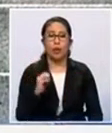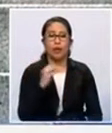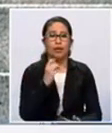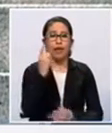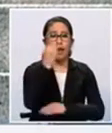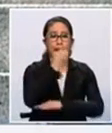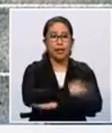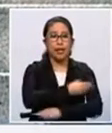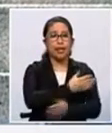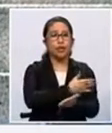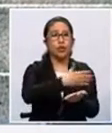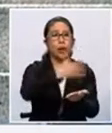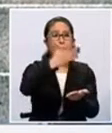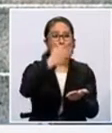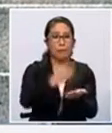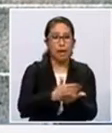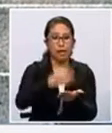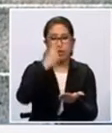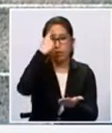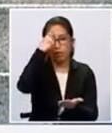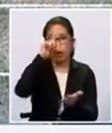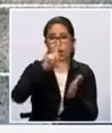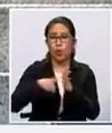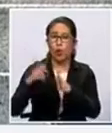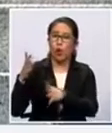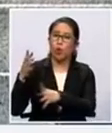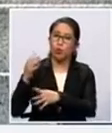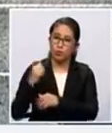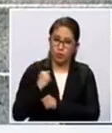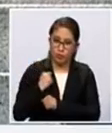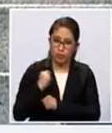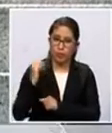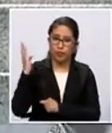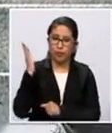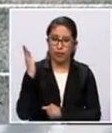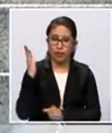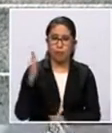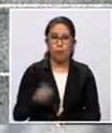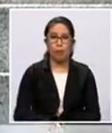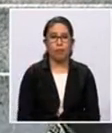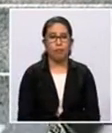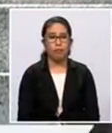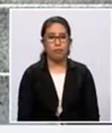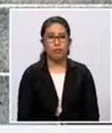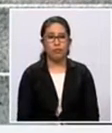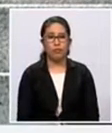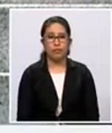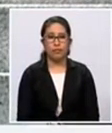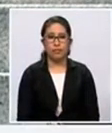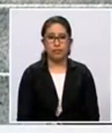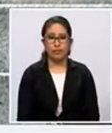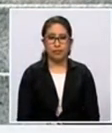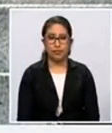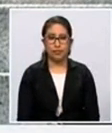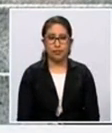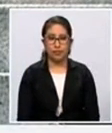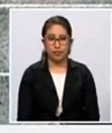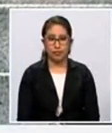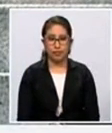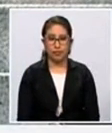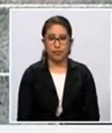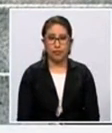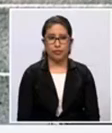cobrar cualquiera de los bonos que en este momento estamos habilitando para que los puedan cobrar en todo el sistema